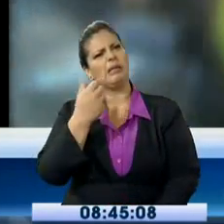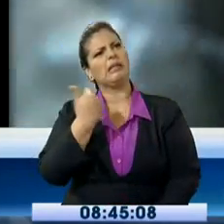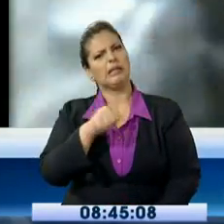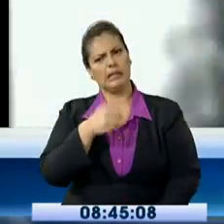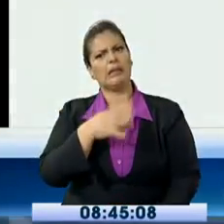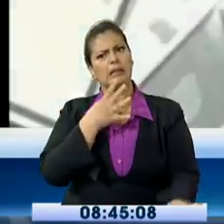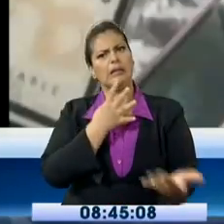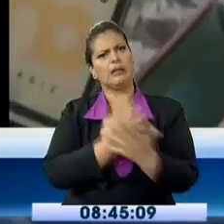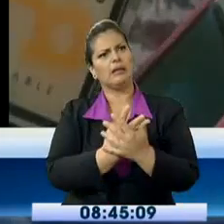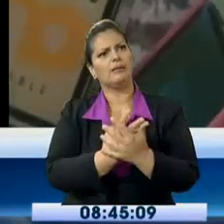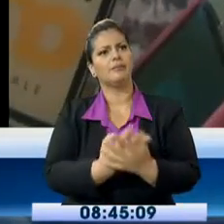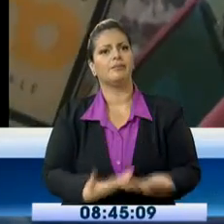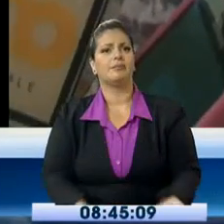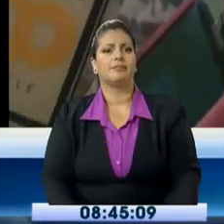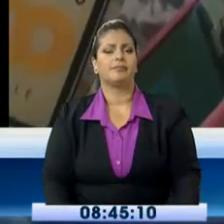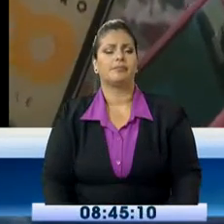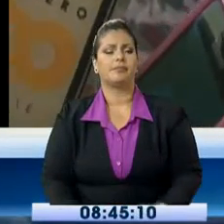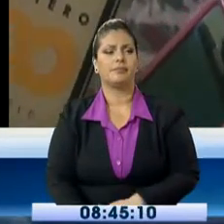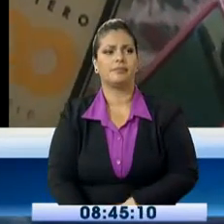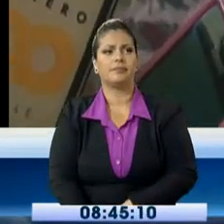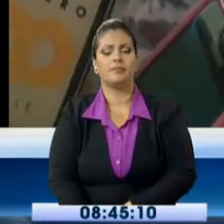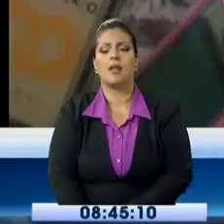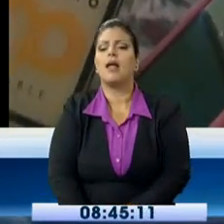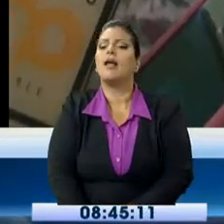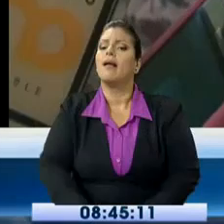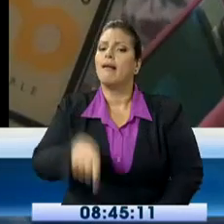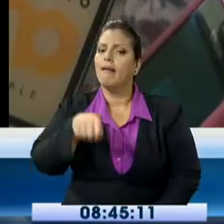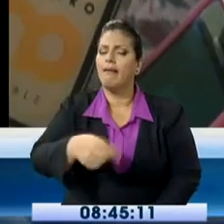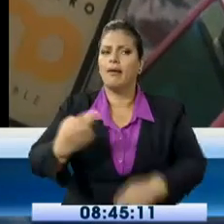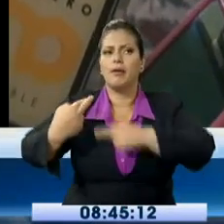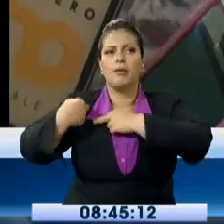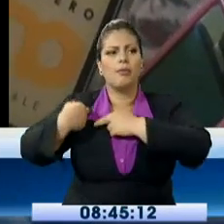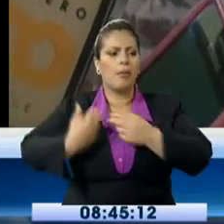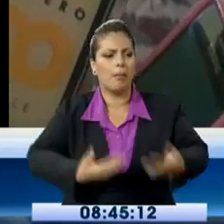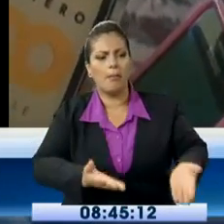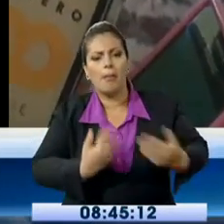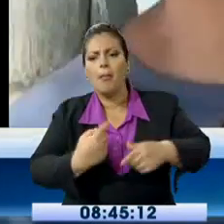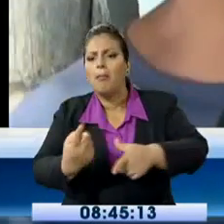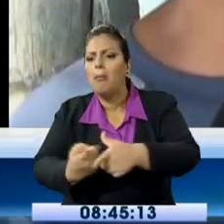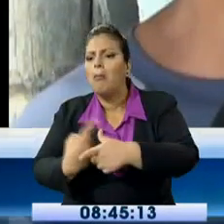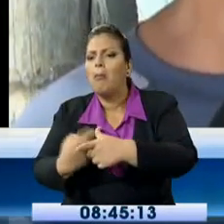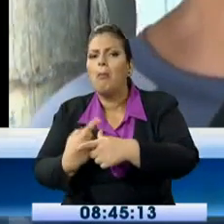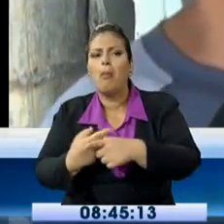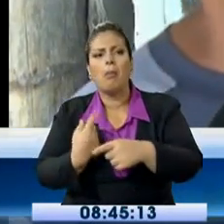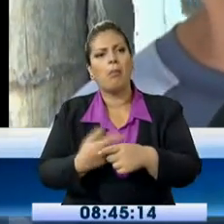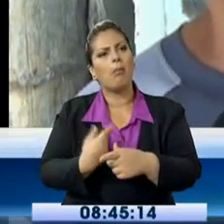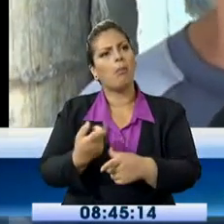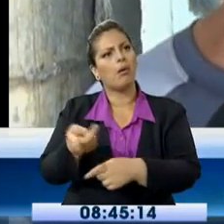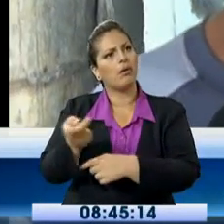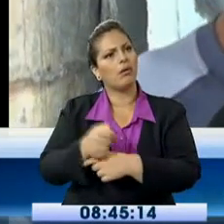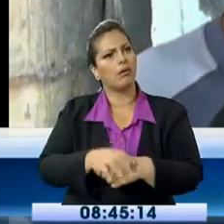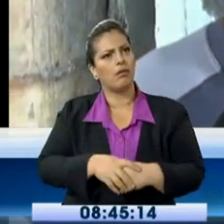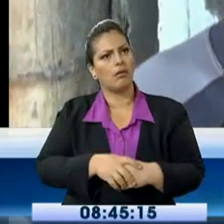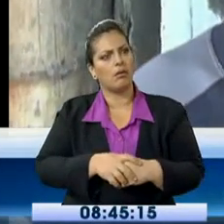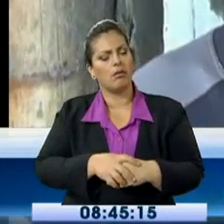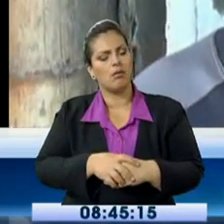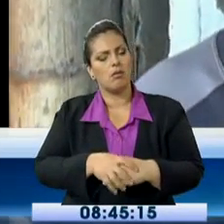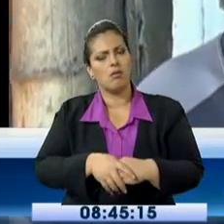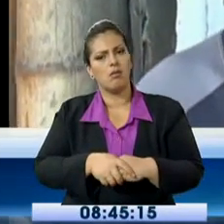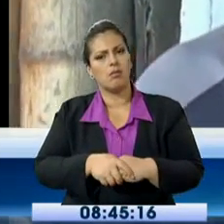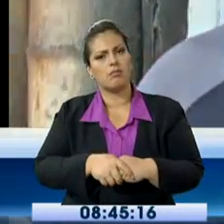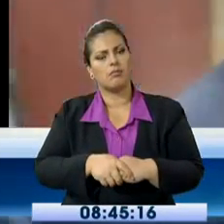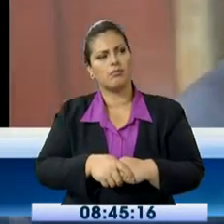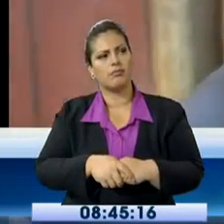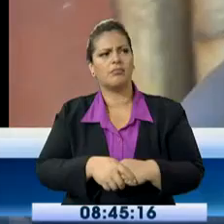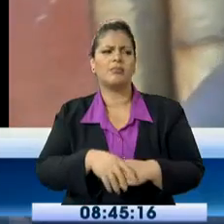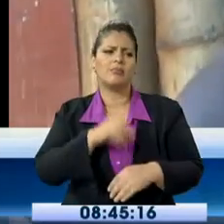ilícita. Es la persona que alquila este local para la venta de sustancias sujetas a fiscalización. Sí, mi vecino prácticamente, este negocio de la esquina es